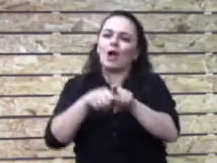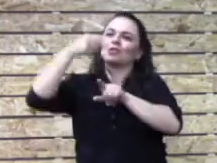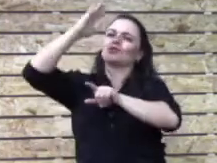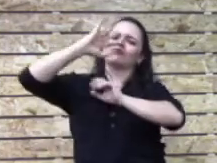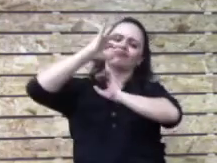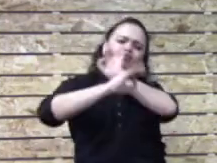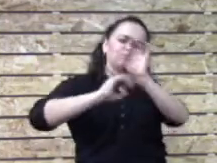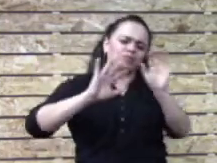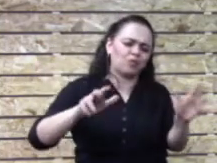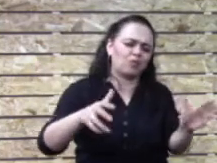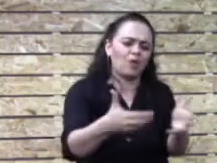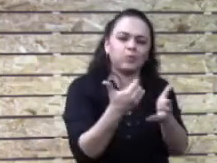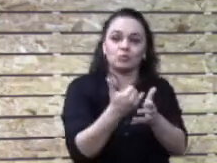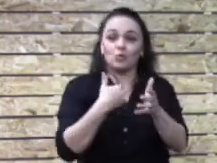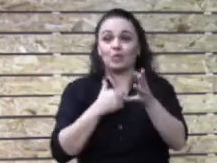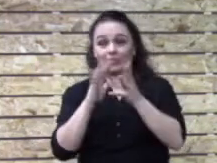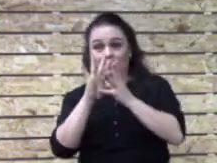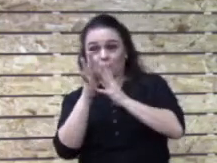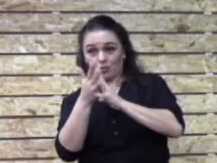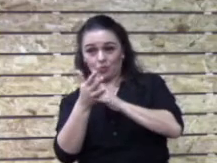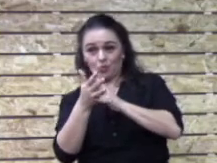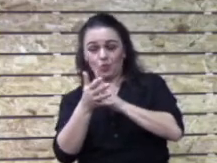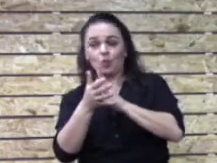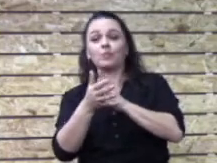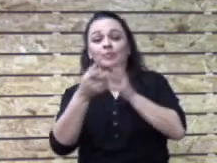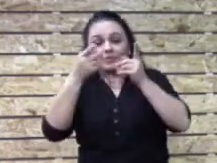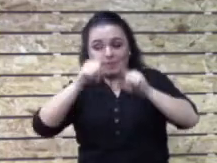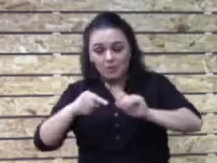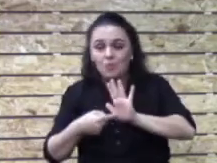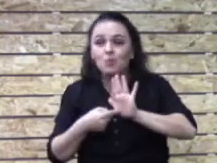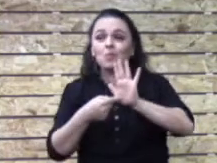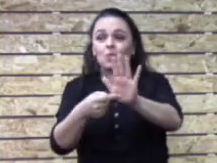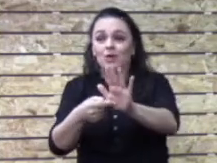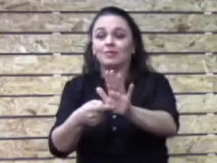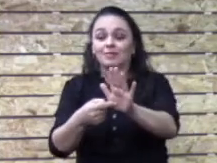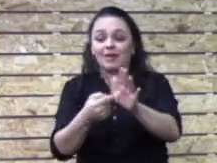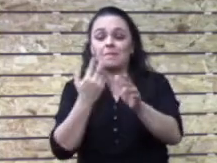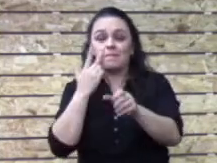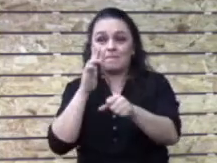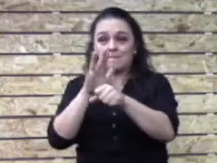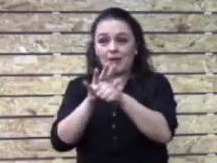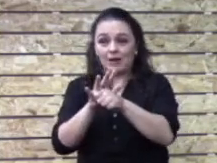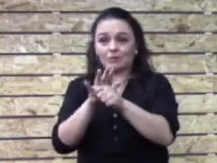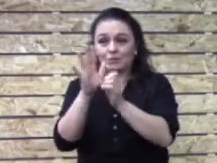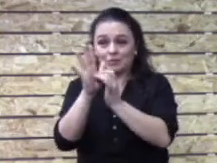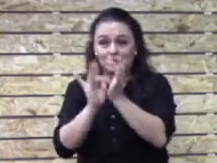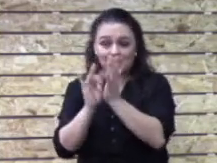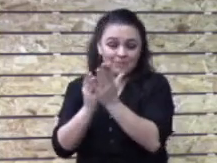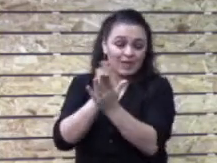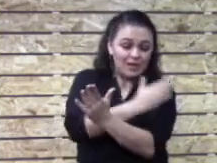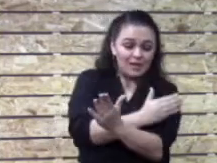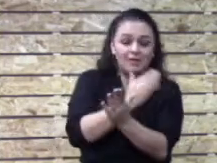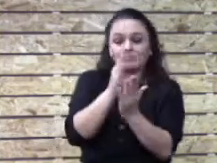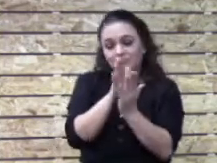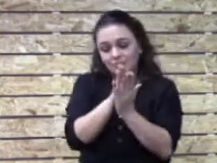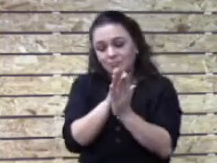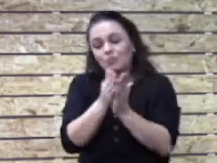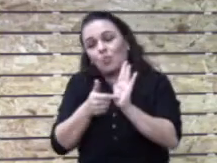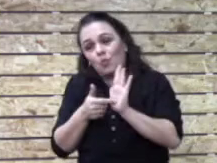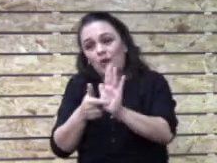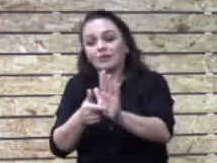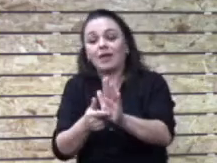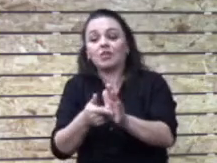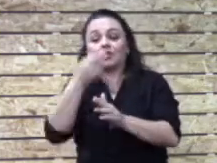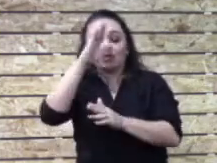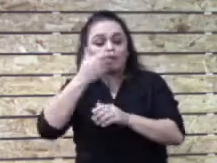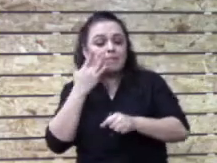una de las renovaciones de pacto que hay en el Antiguo Testamento, donde estaban las maldiciones y las bendiciones. Tal vez le